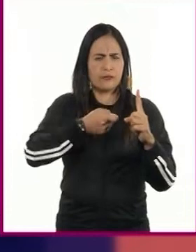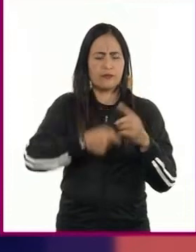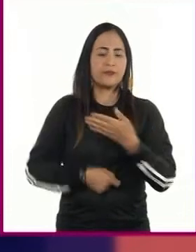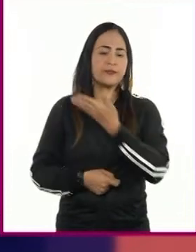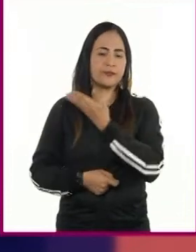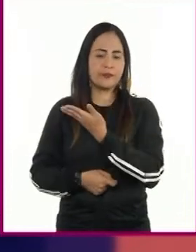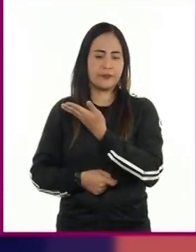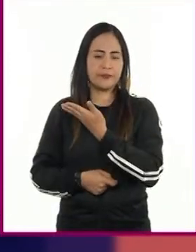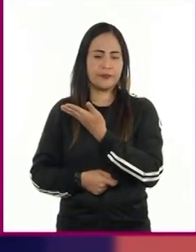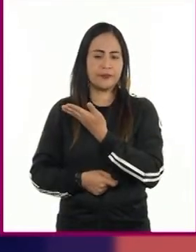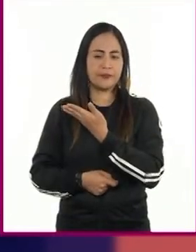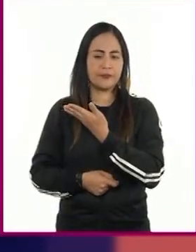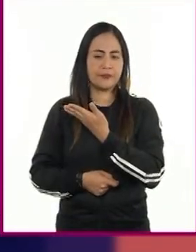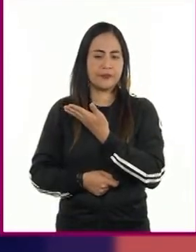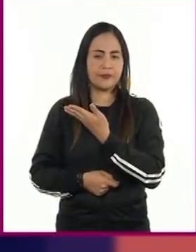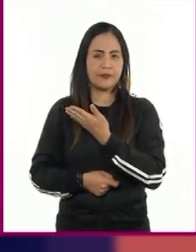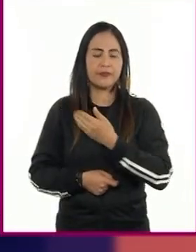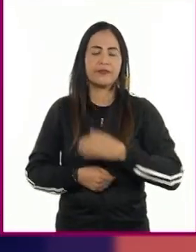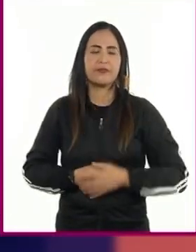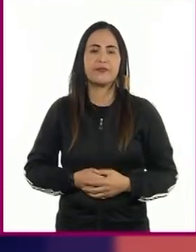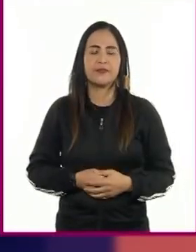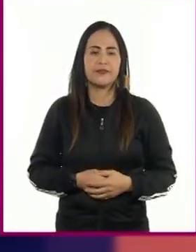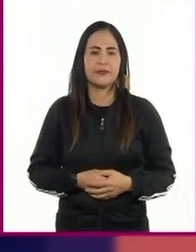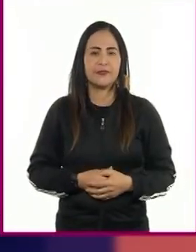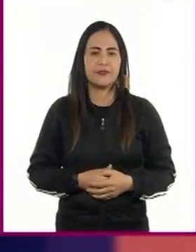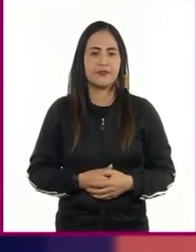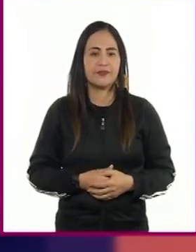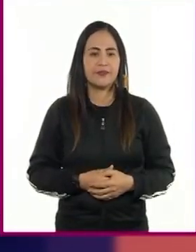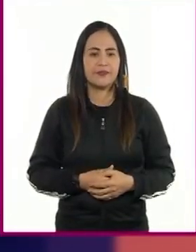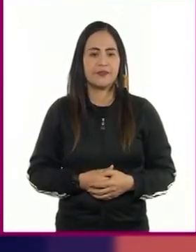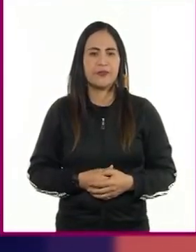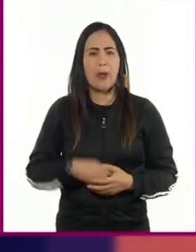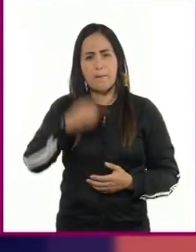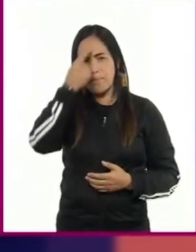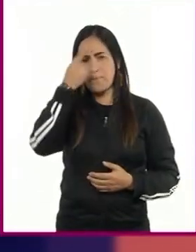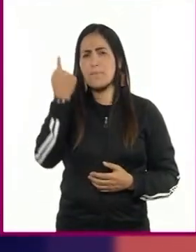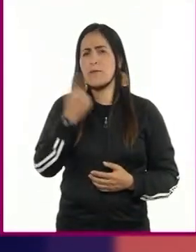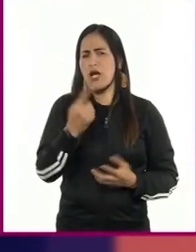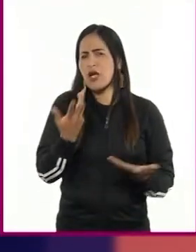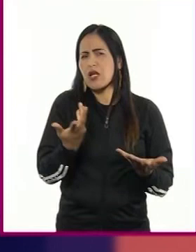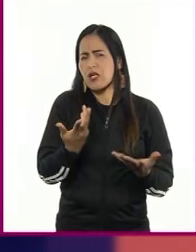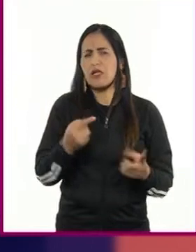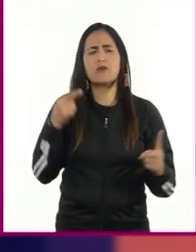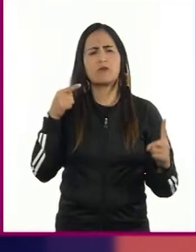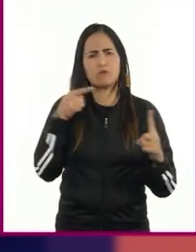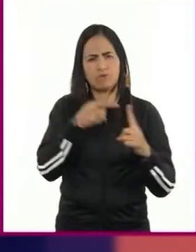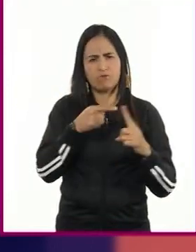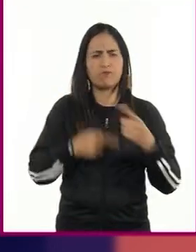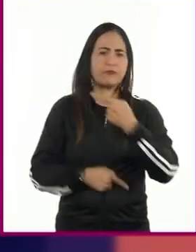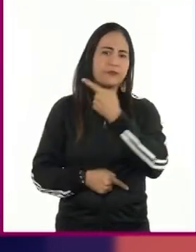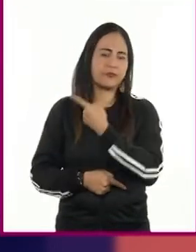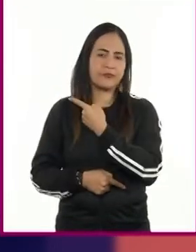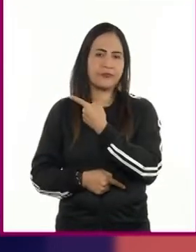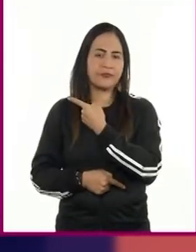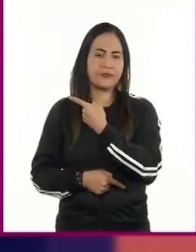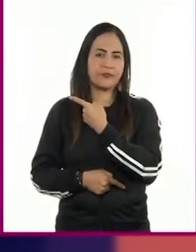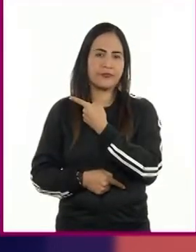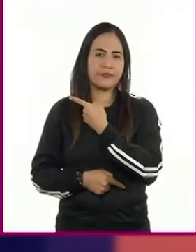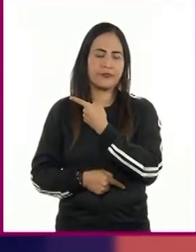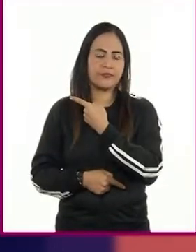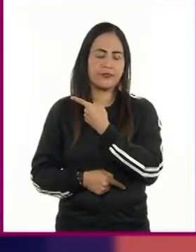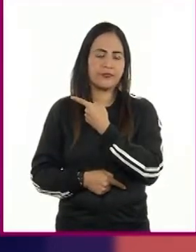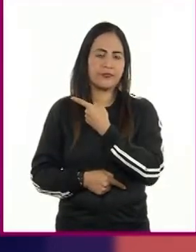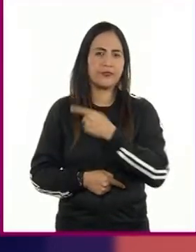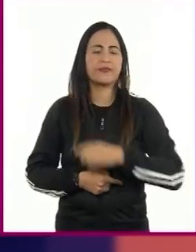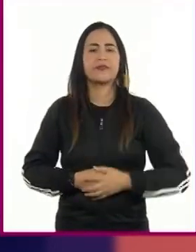en elegir y seleccionar información para una exposición, con el propósito de que ustedes aprendan a diferenciar entre la información que les